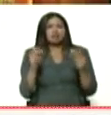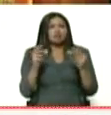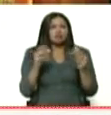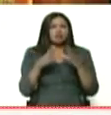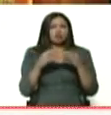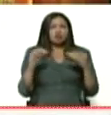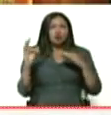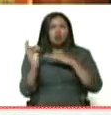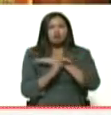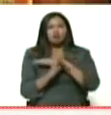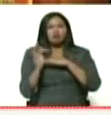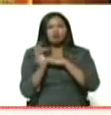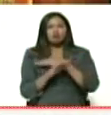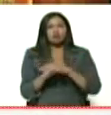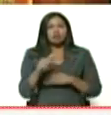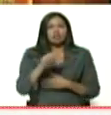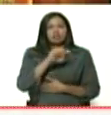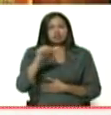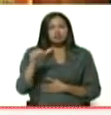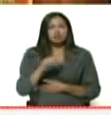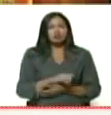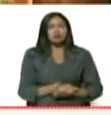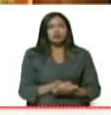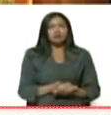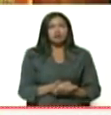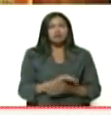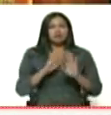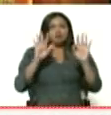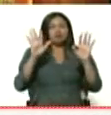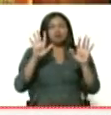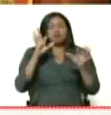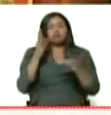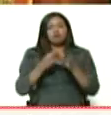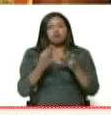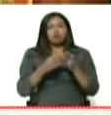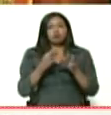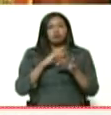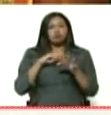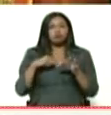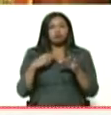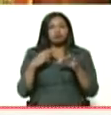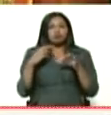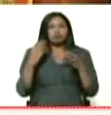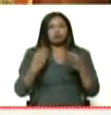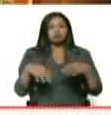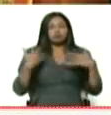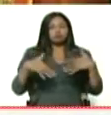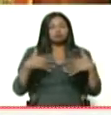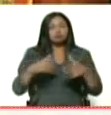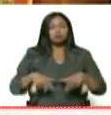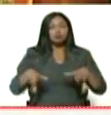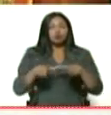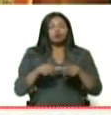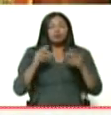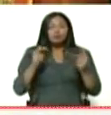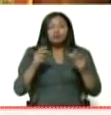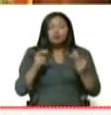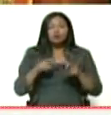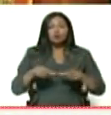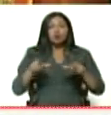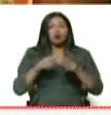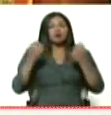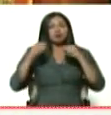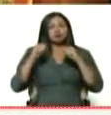frontera. Esta semana, el 10 de septiembre, vamos a activar los ejercicios militares